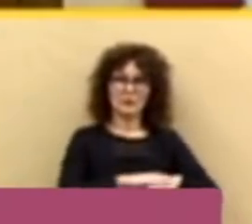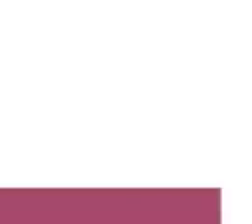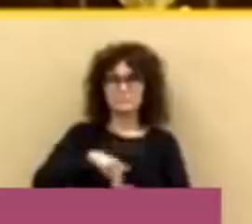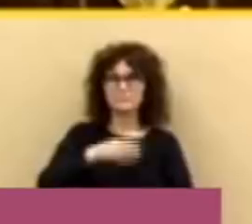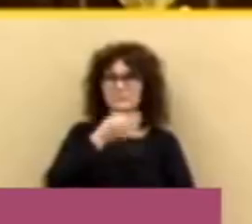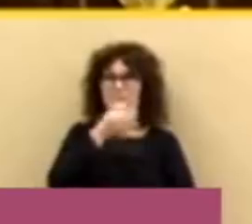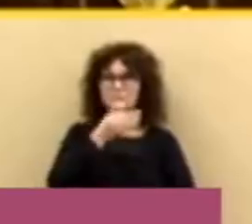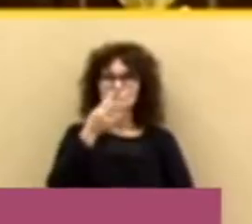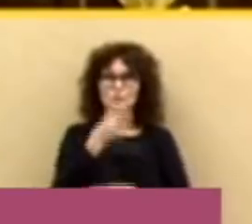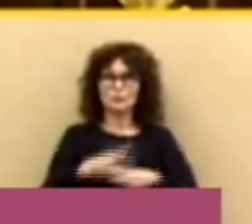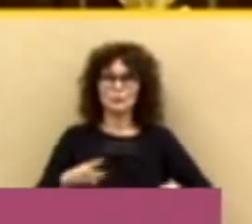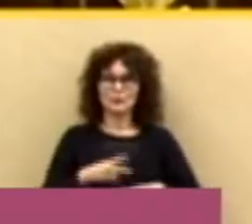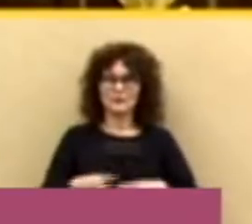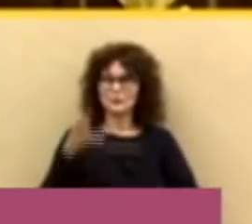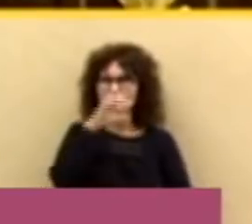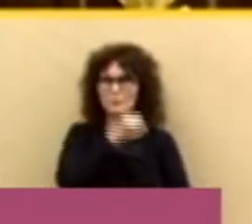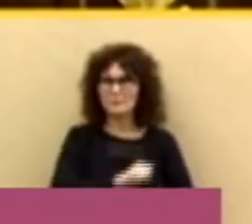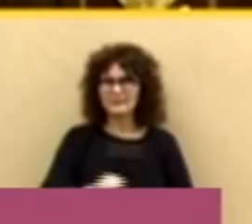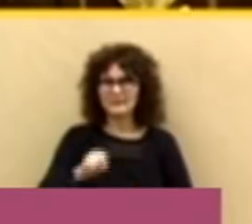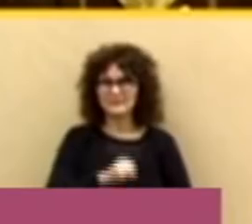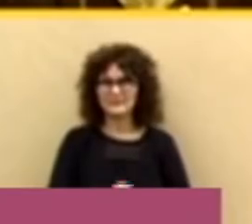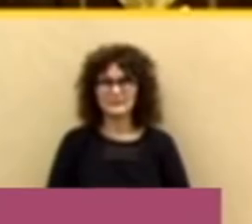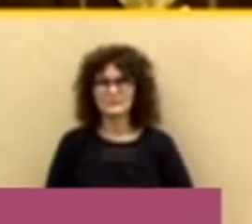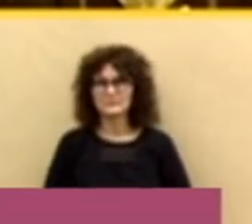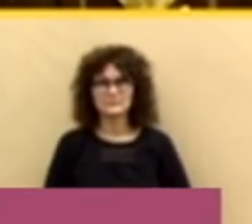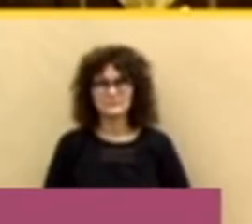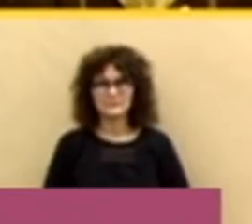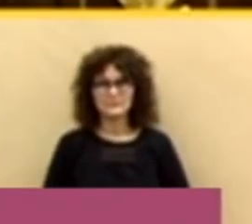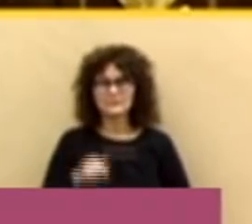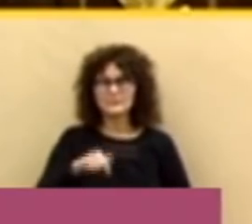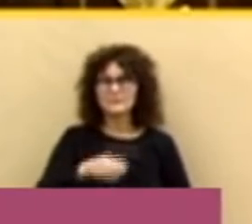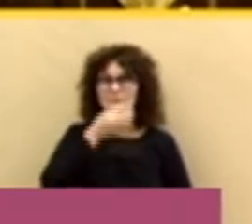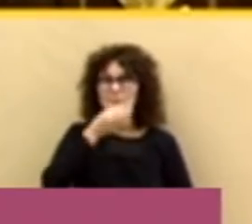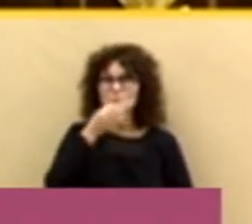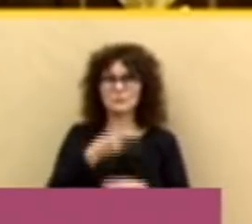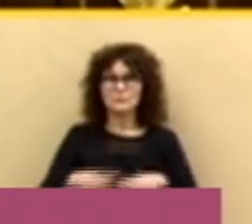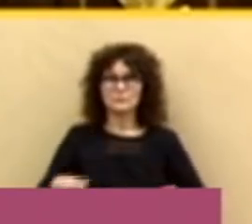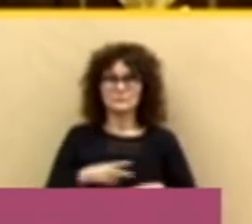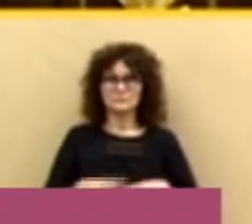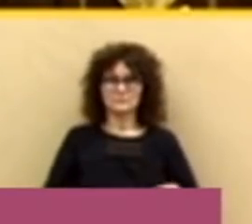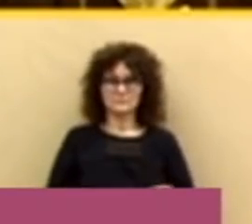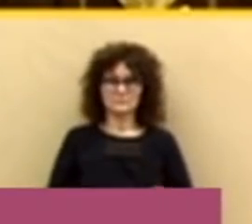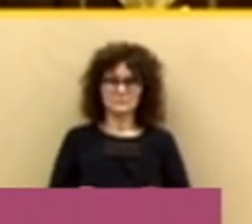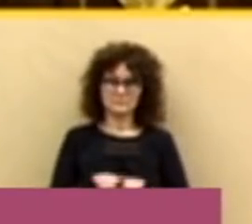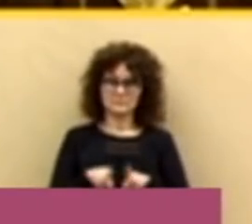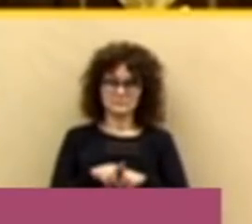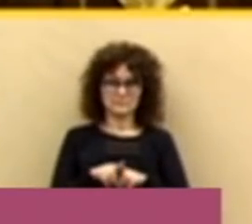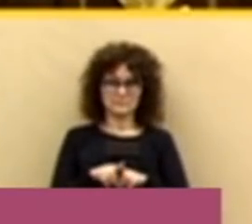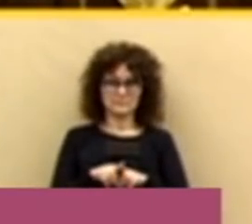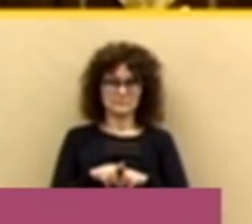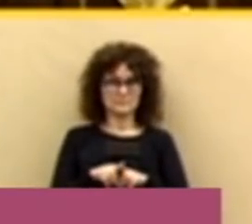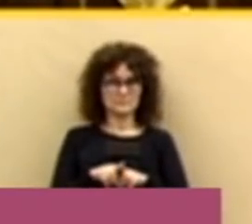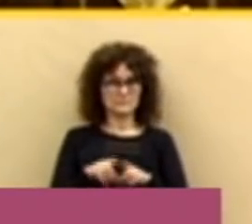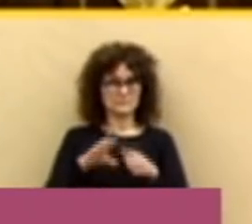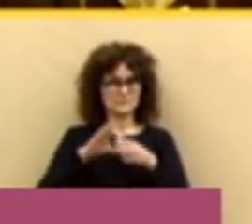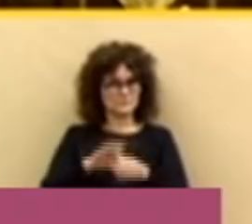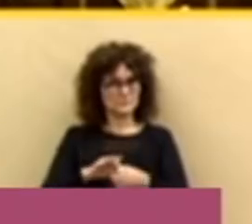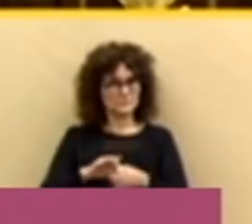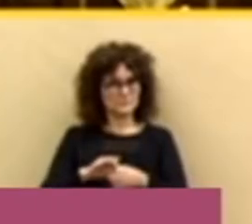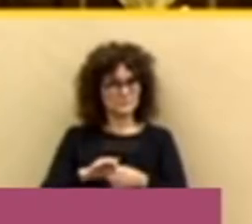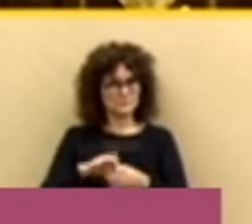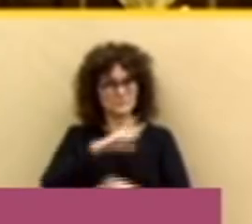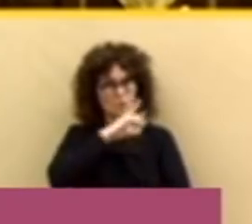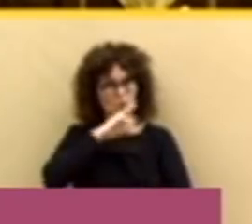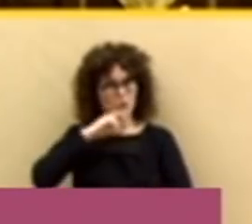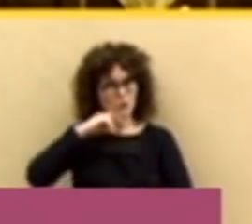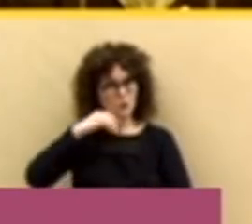usted. Usted ha hecho hoy aquí un discurso político canovista que se engarza en las tradiciones conservadoras de la